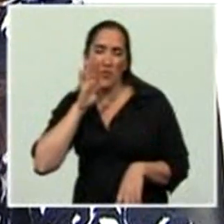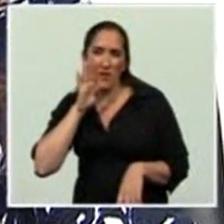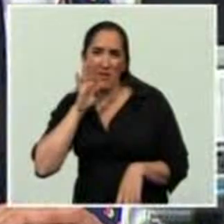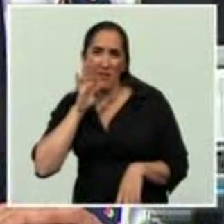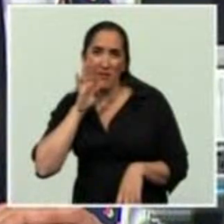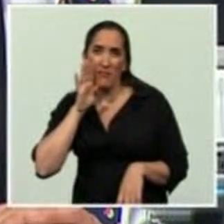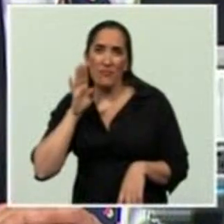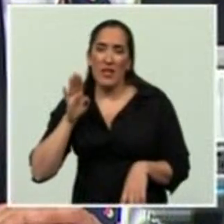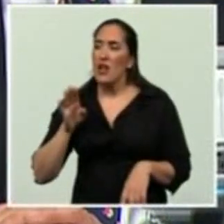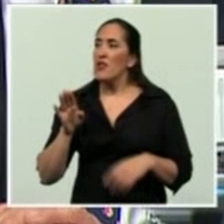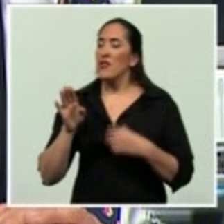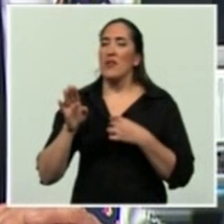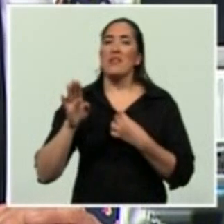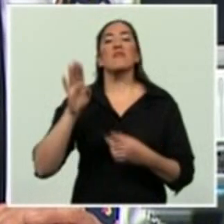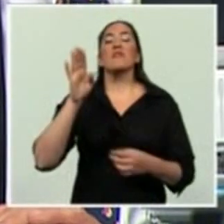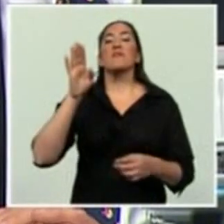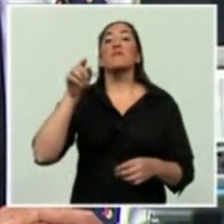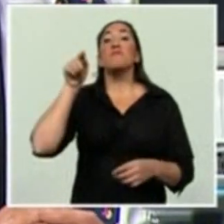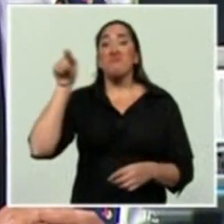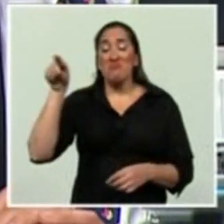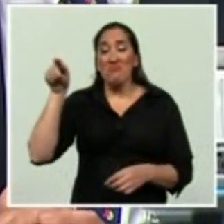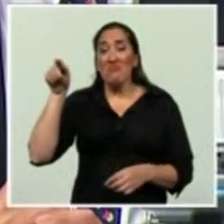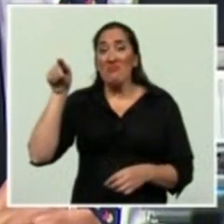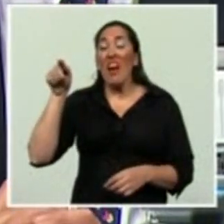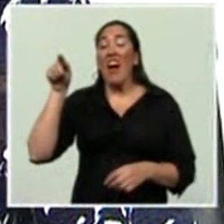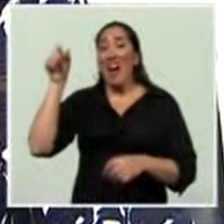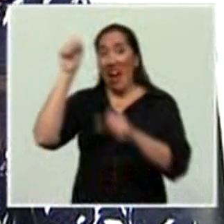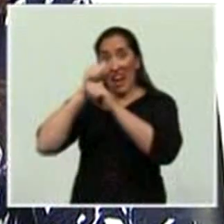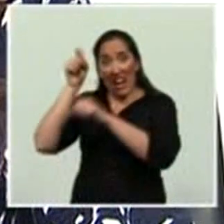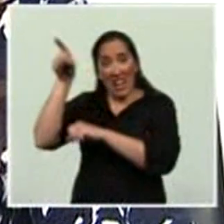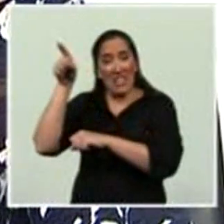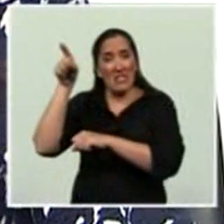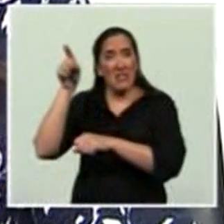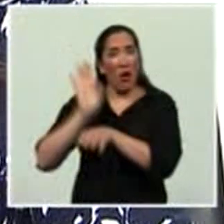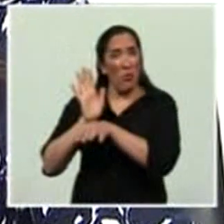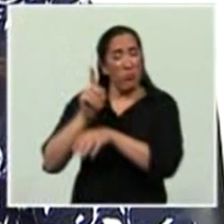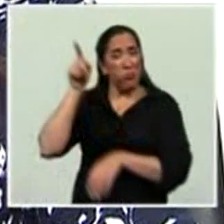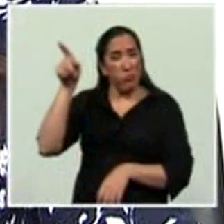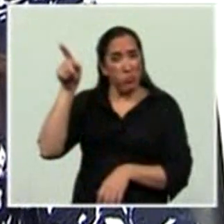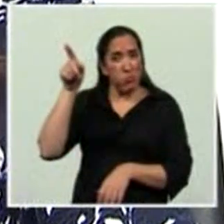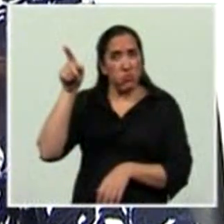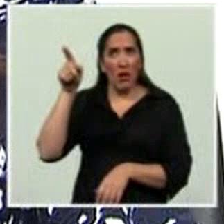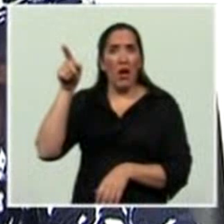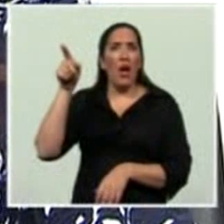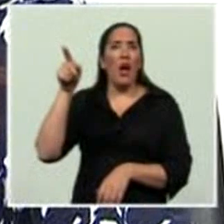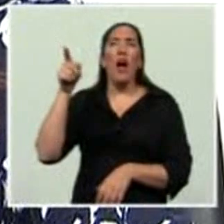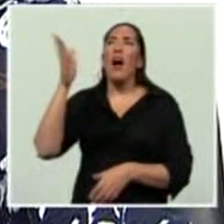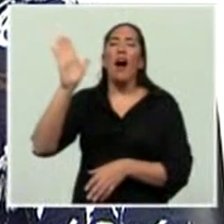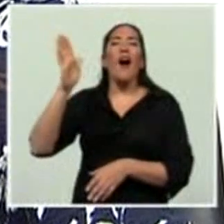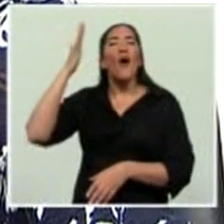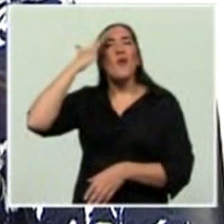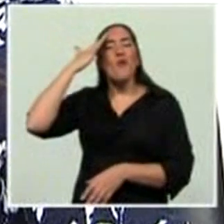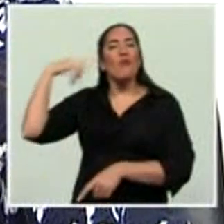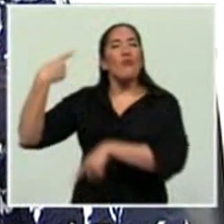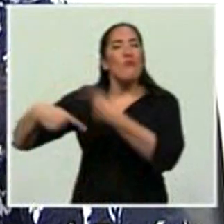qué Porque Grecia no es solamente un país eh que hoy representa la democracia o lo que es la herencia